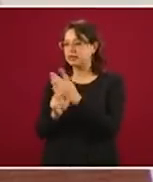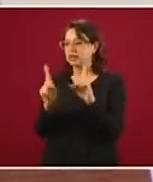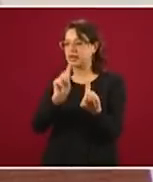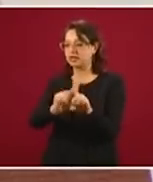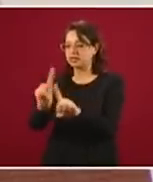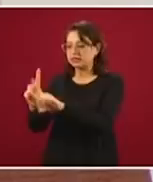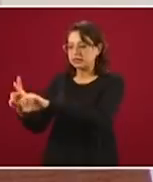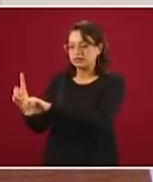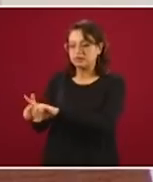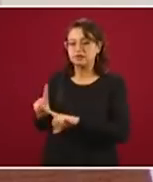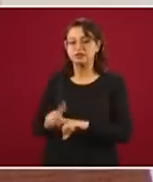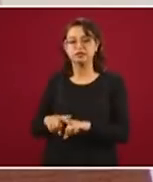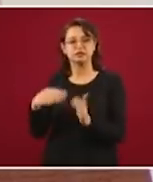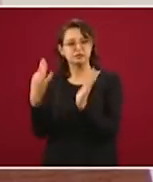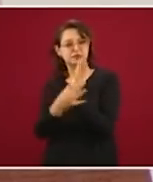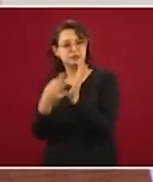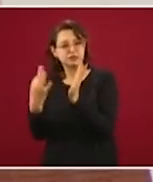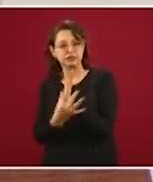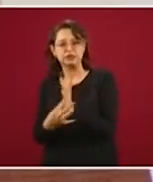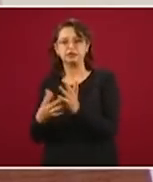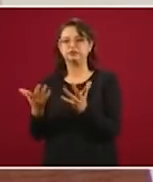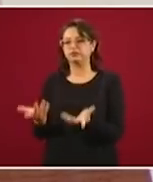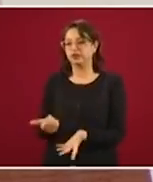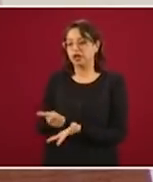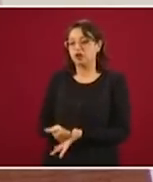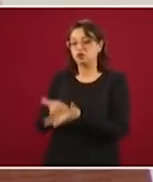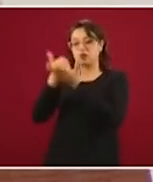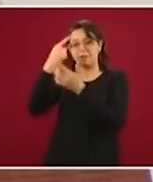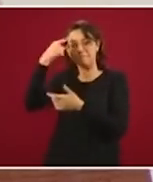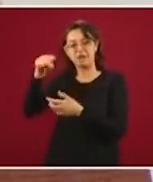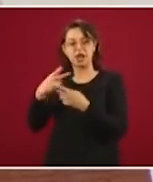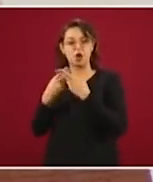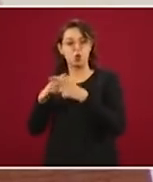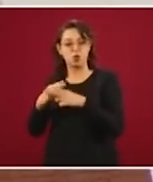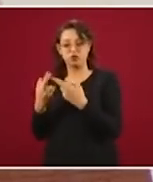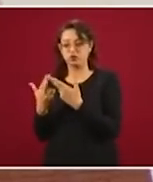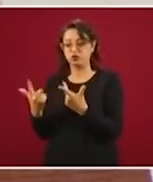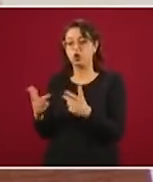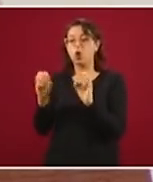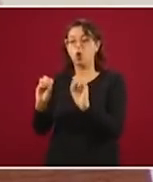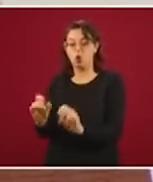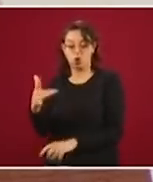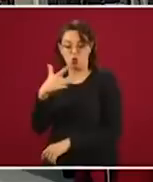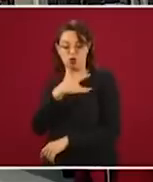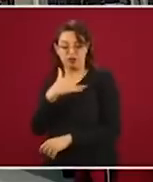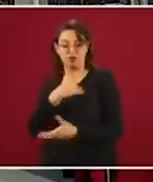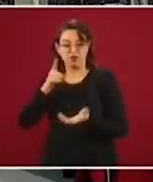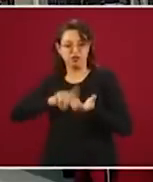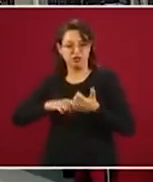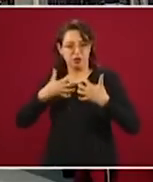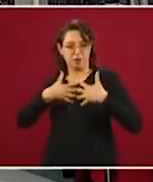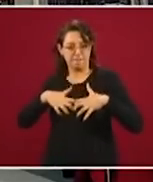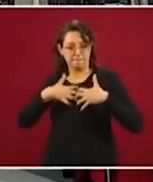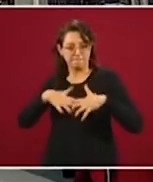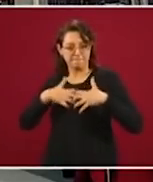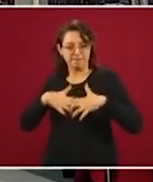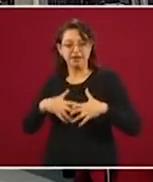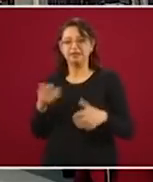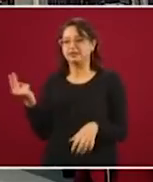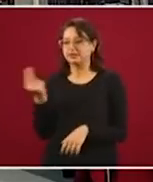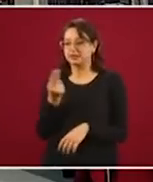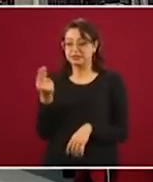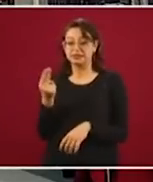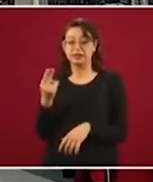llaman de osteosíntesis, que ayudan a curar una fractura, o los marcapasos cardíacos, o una serie de dispositivos de